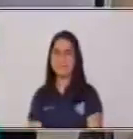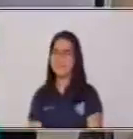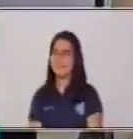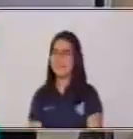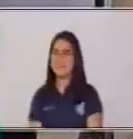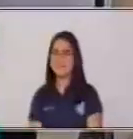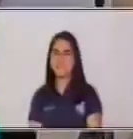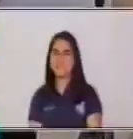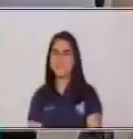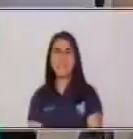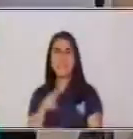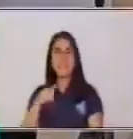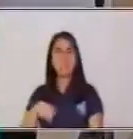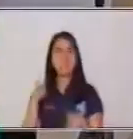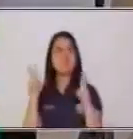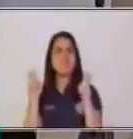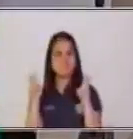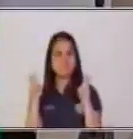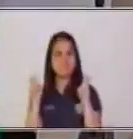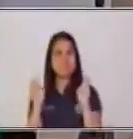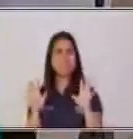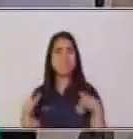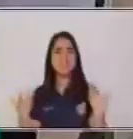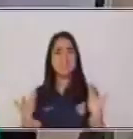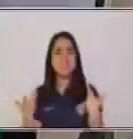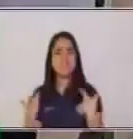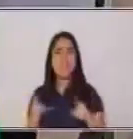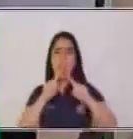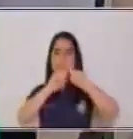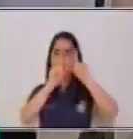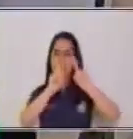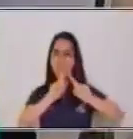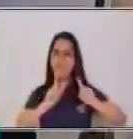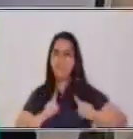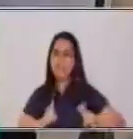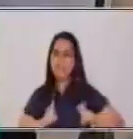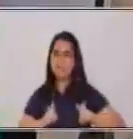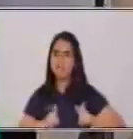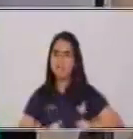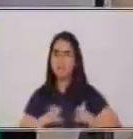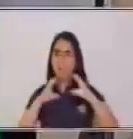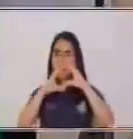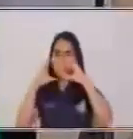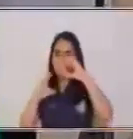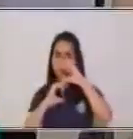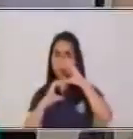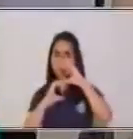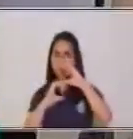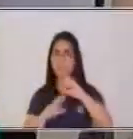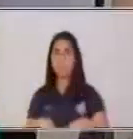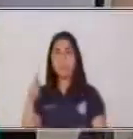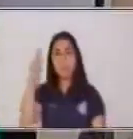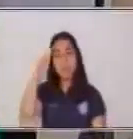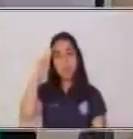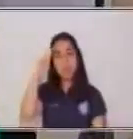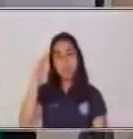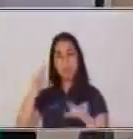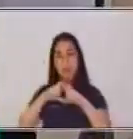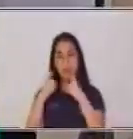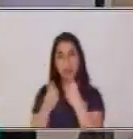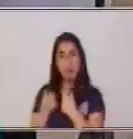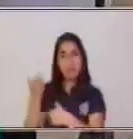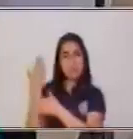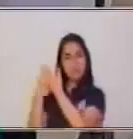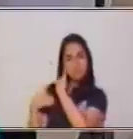Bien, nuestro tema son las clases de párrafo. Vamos a recordar, en la clase anterior hablamos de los párrafos